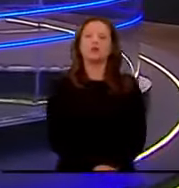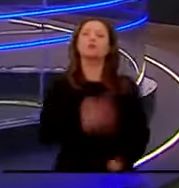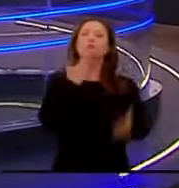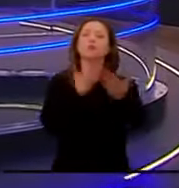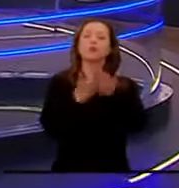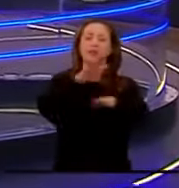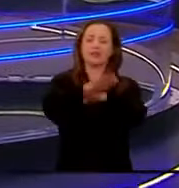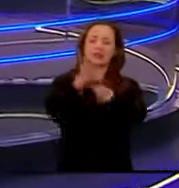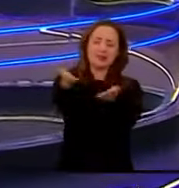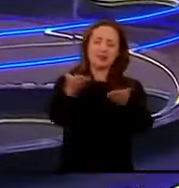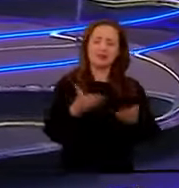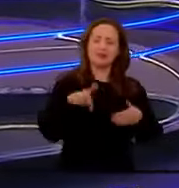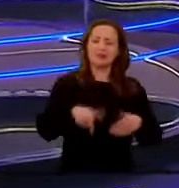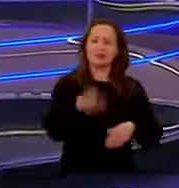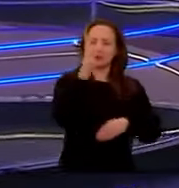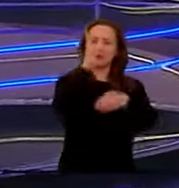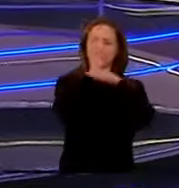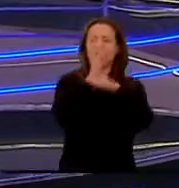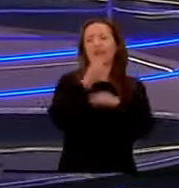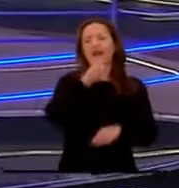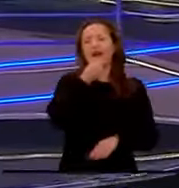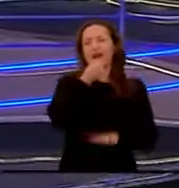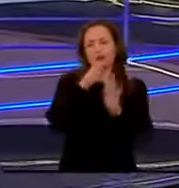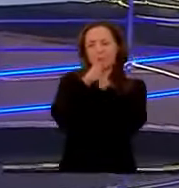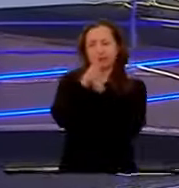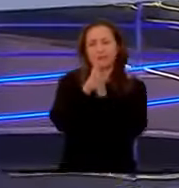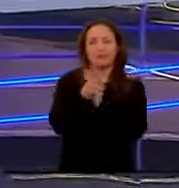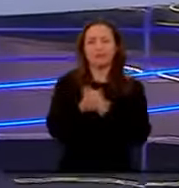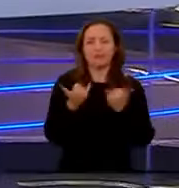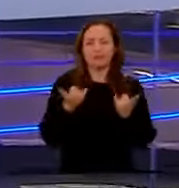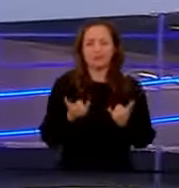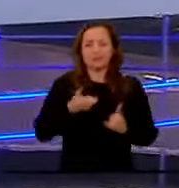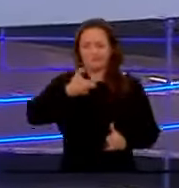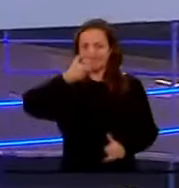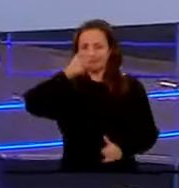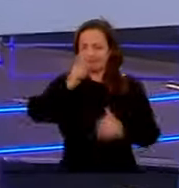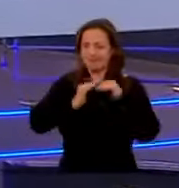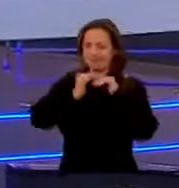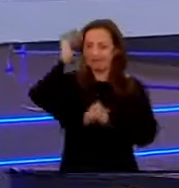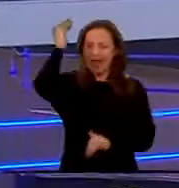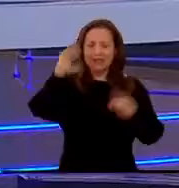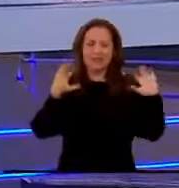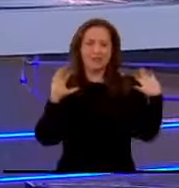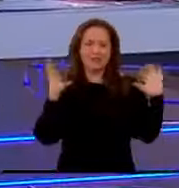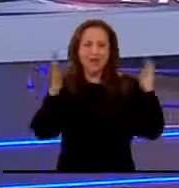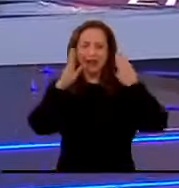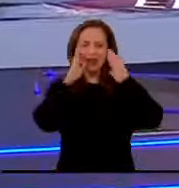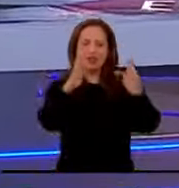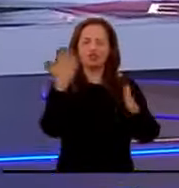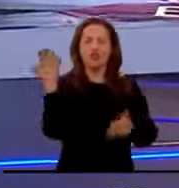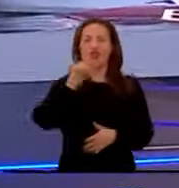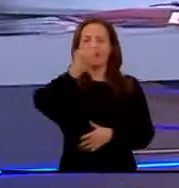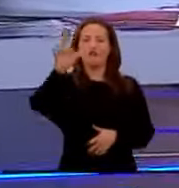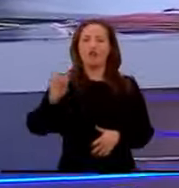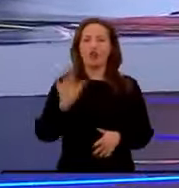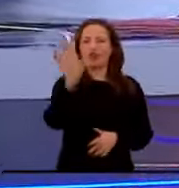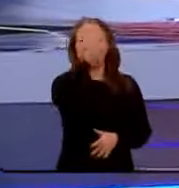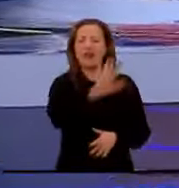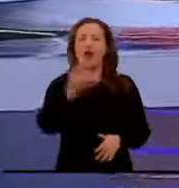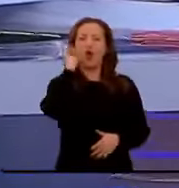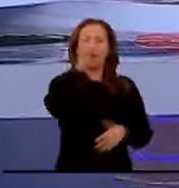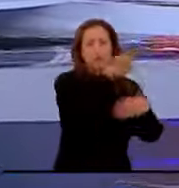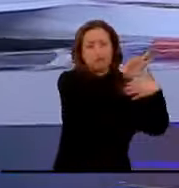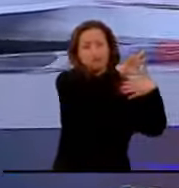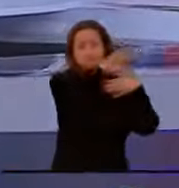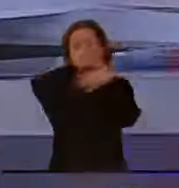Y bienvenidos a nuestra emisión de Noticias del Mediodía. Hay máxima alerta en el estado de Florida por la inminente llegada del huracán Milton.